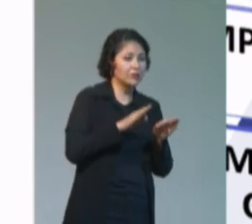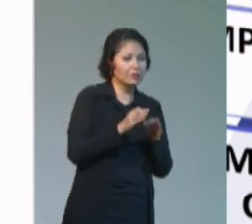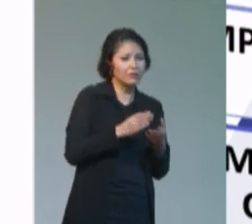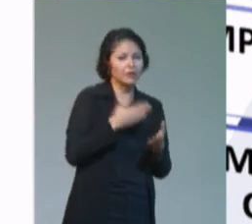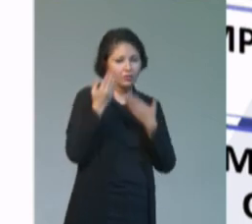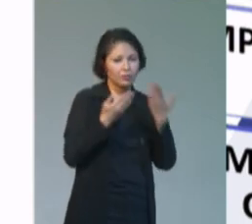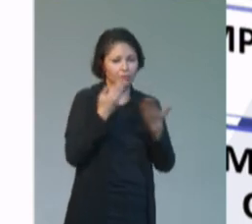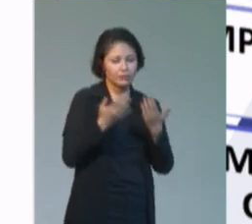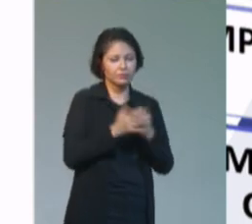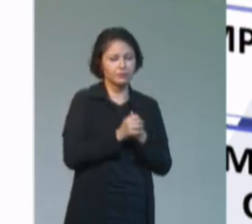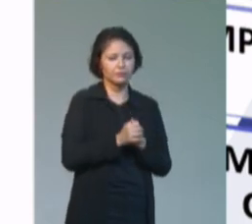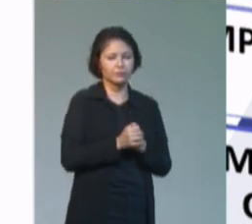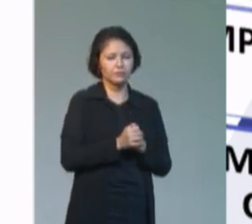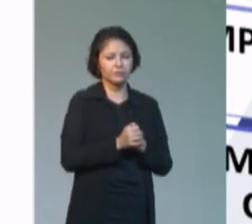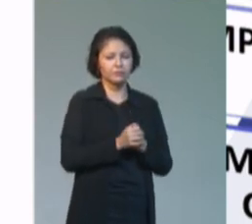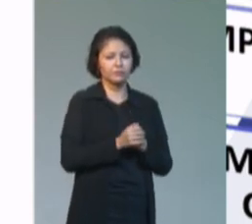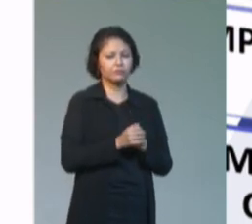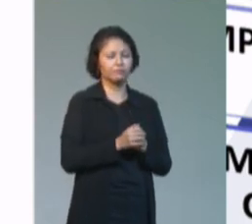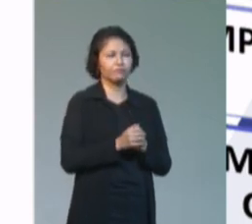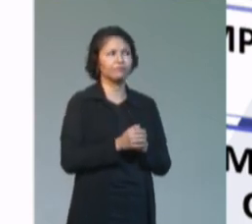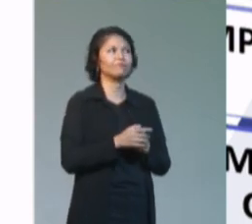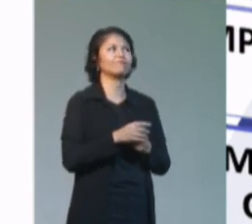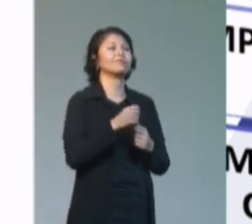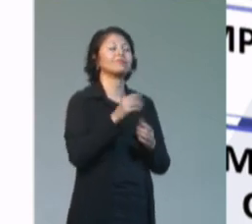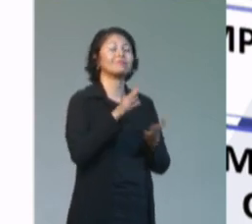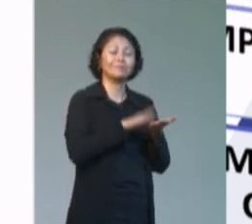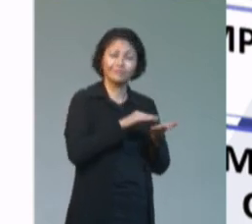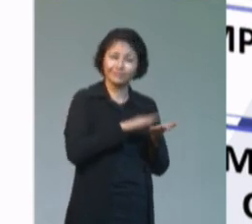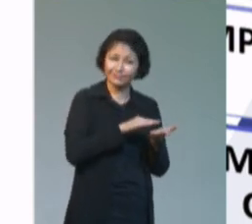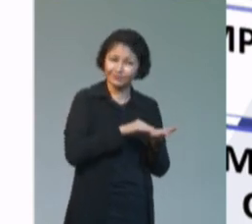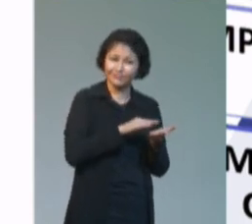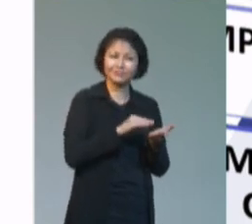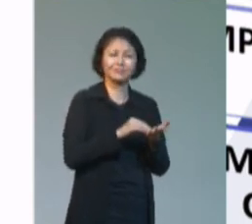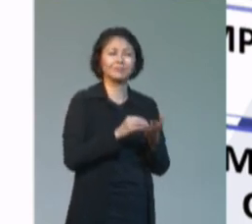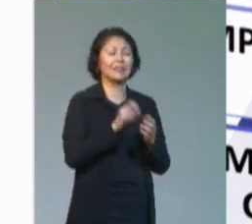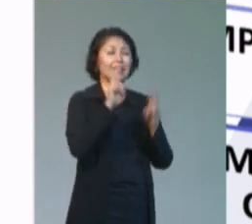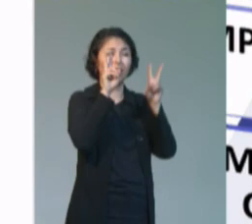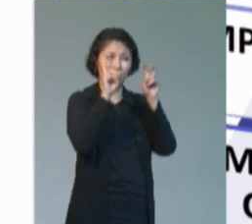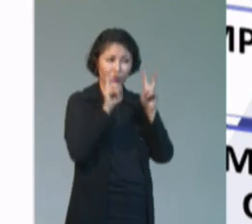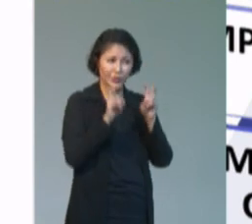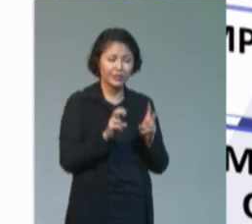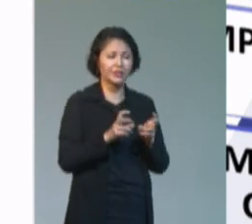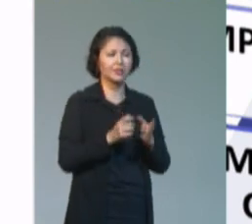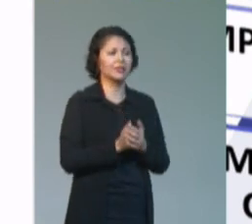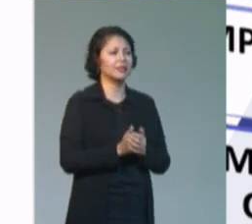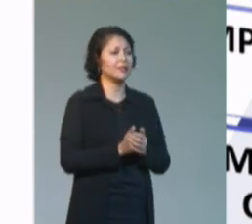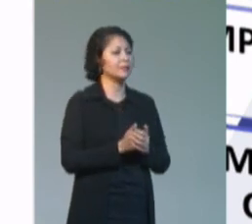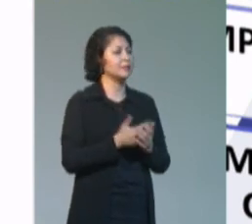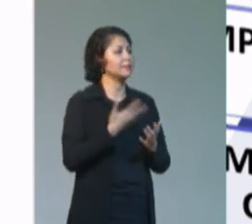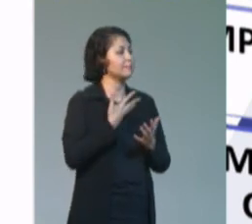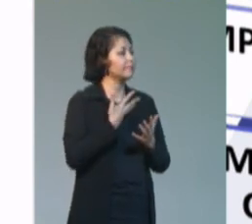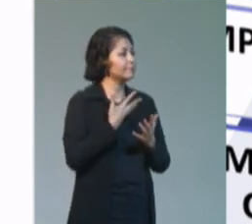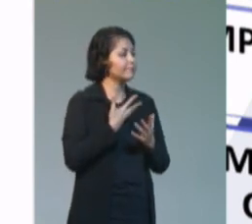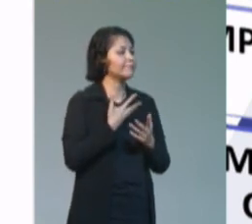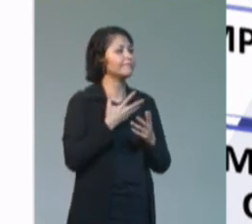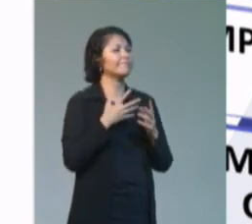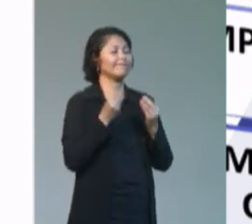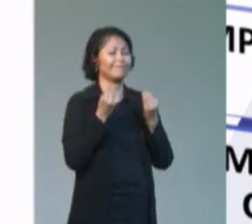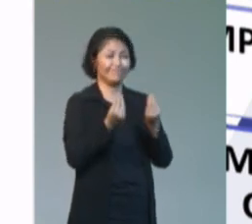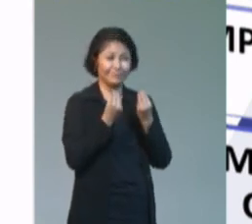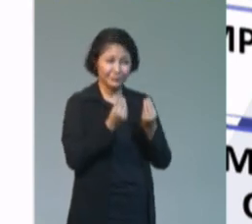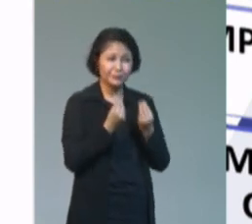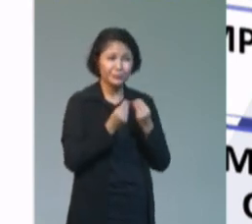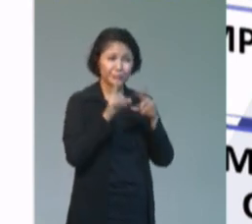escritora porque mucho la gran mayoría de los documentos van a venir en ese código simbólico específico y tener la competencia